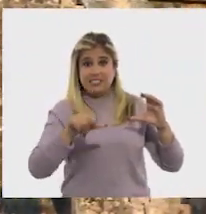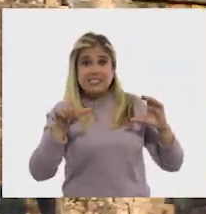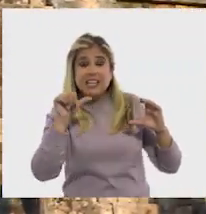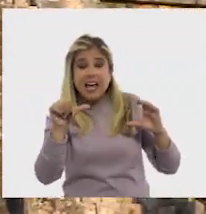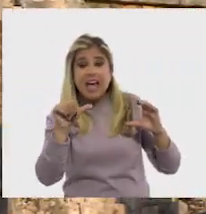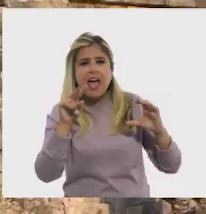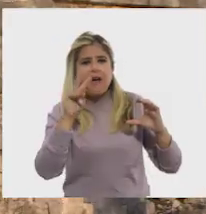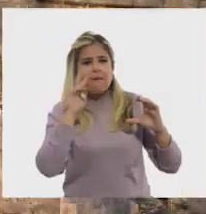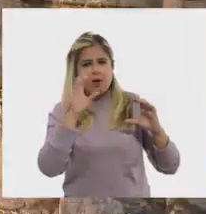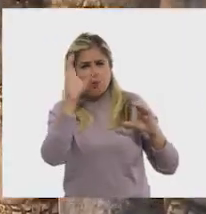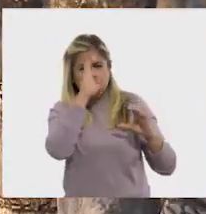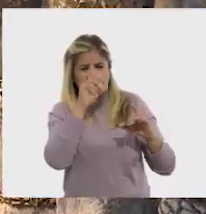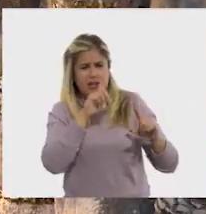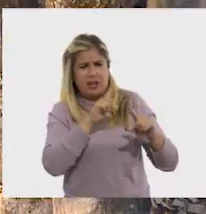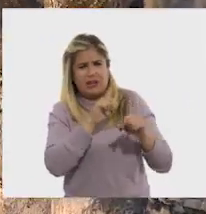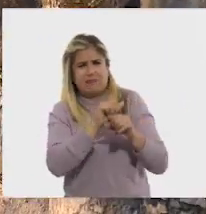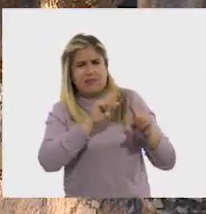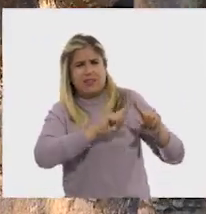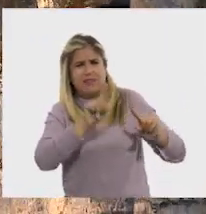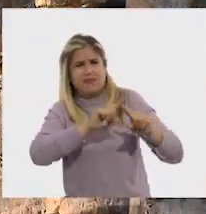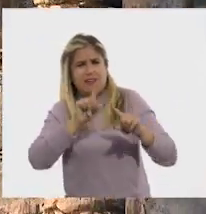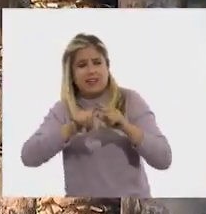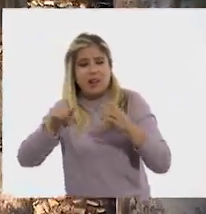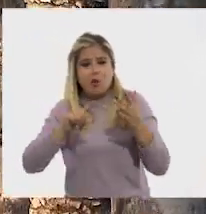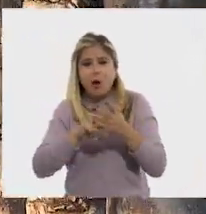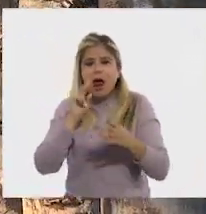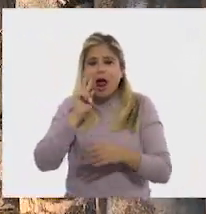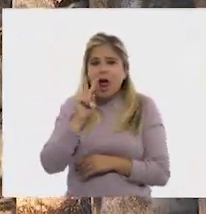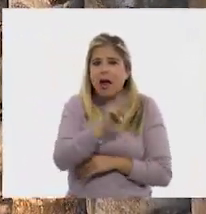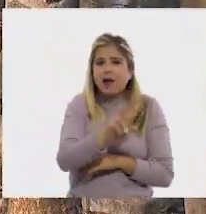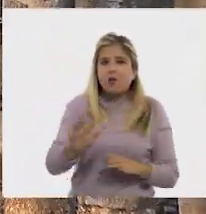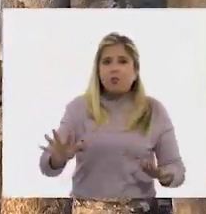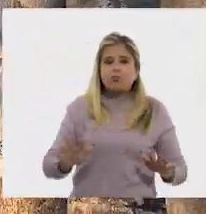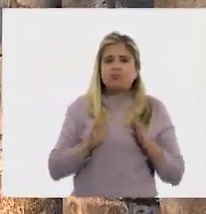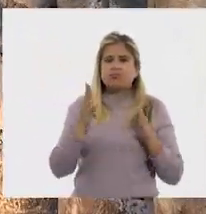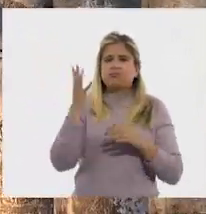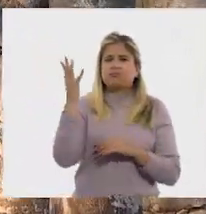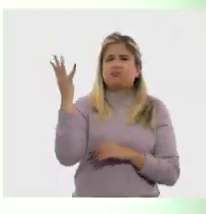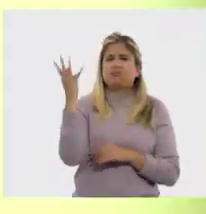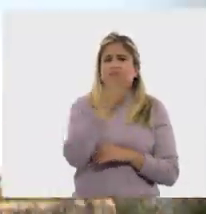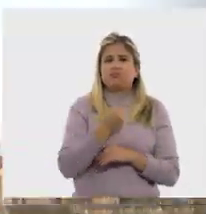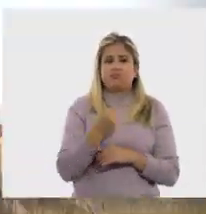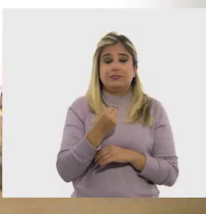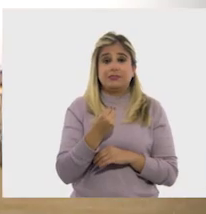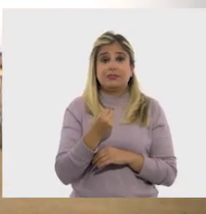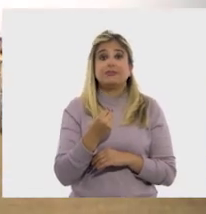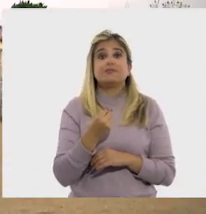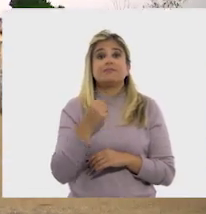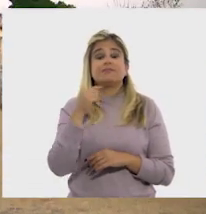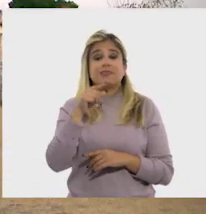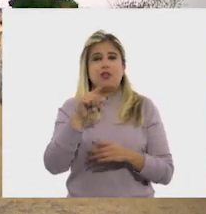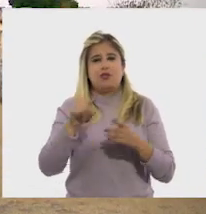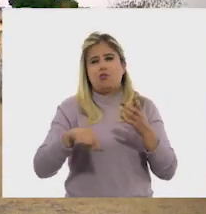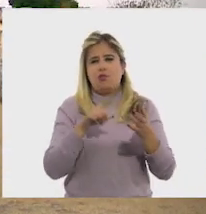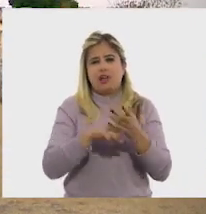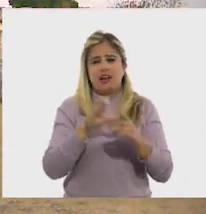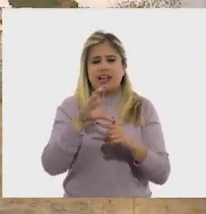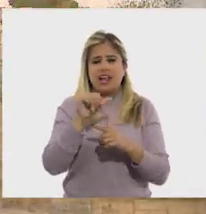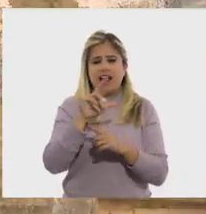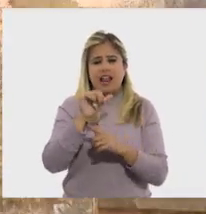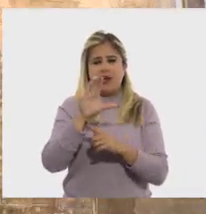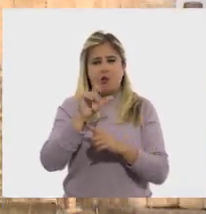una mezcla de culturas que lo hacen un sitio misterioso y a la vez magnífico. El caracol, o el